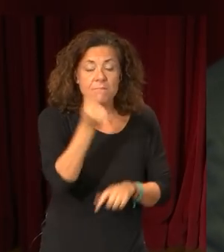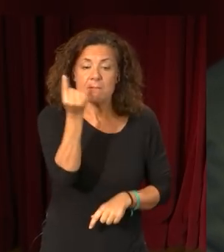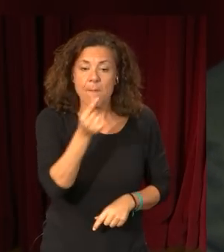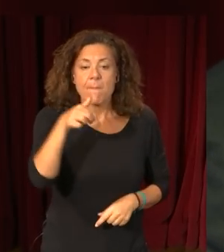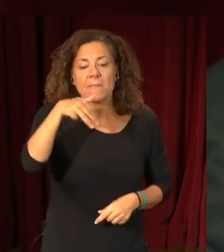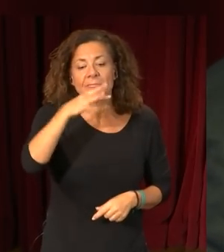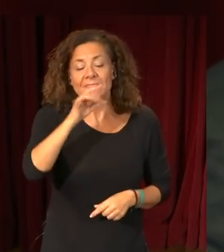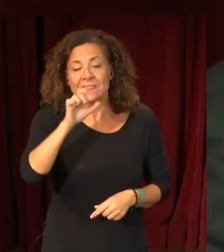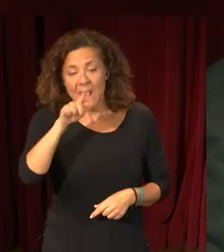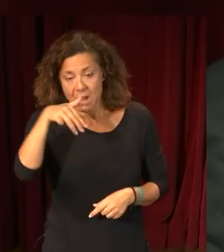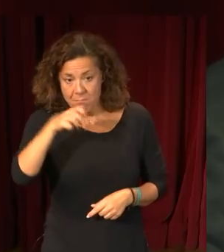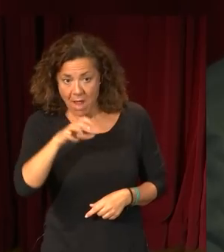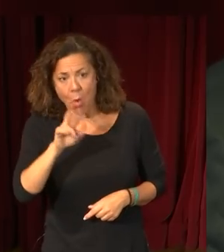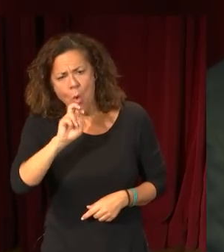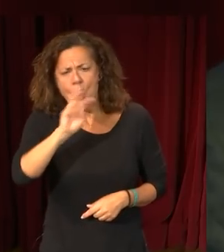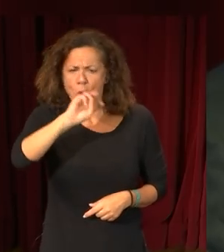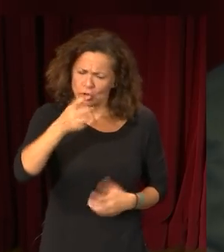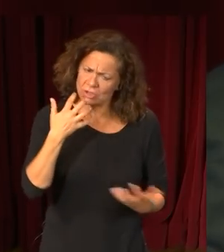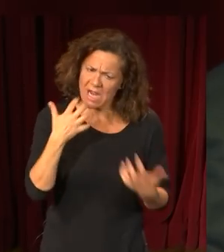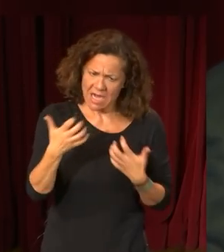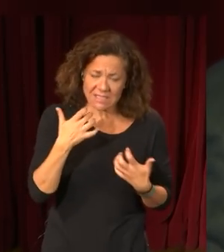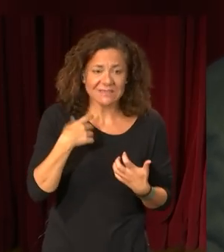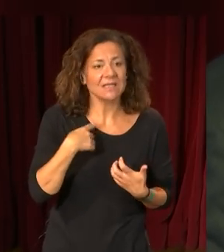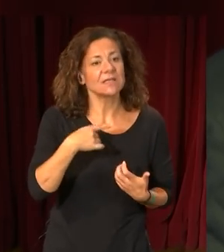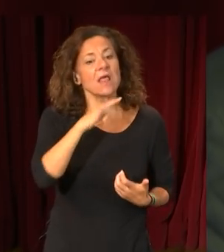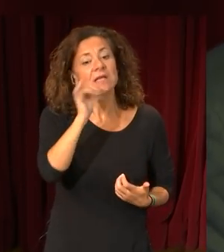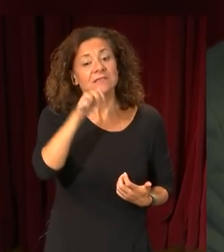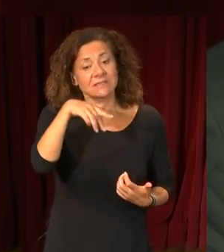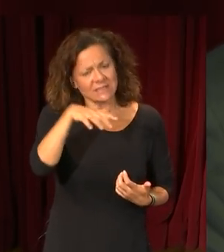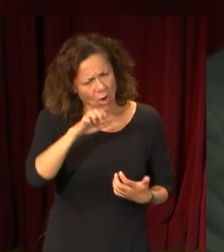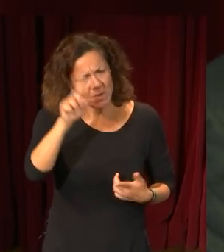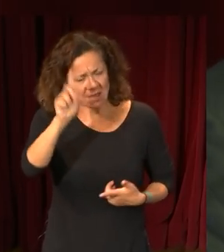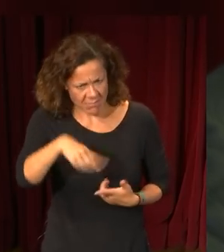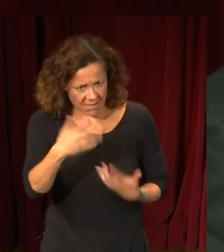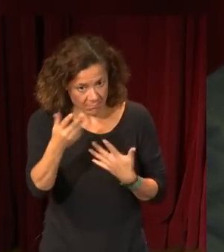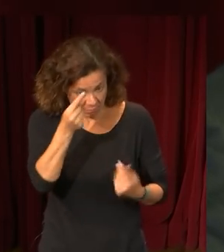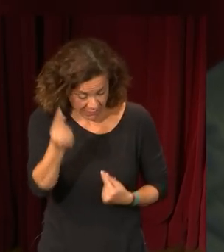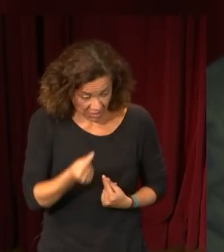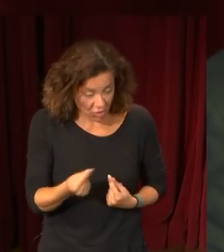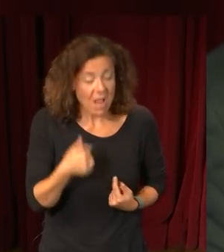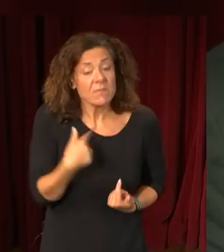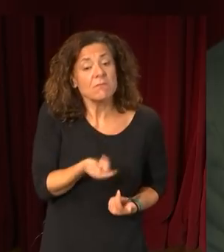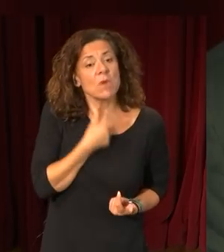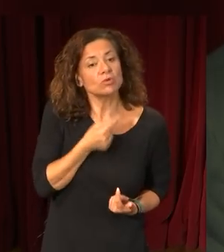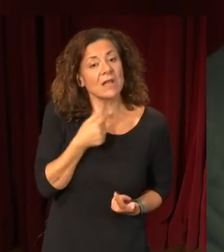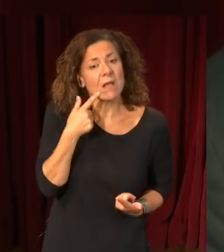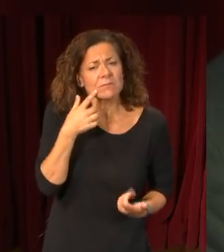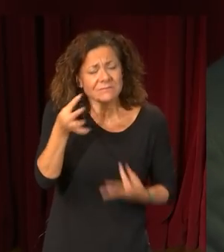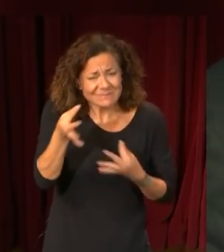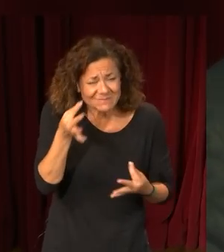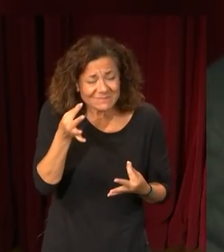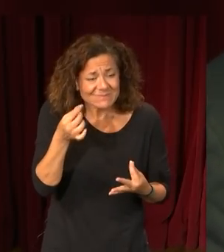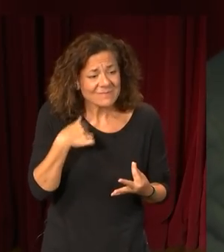y luís de armado y otros artistas esos trabajos sobre el pintor jaume huguet pero me gustaría también señalar cómo a partir de ahí